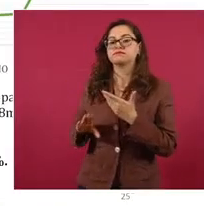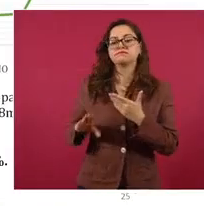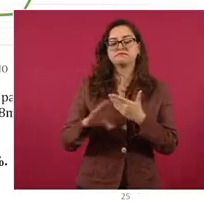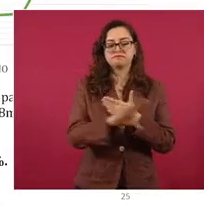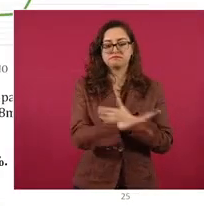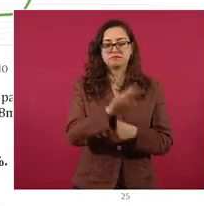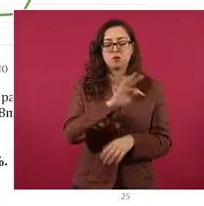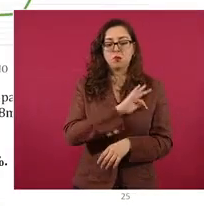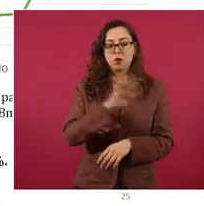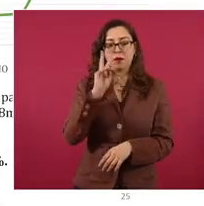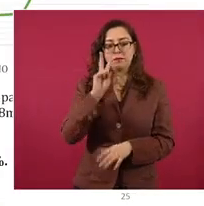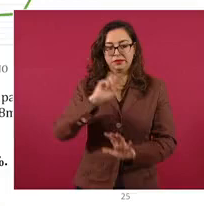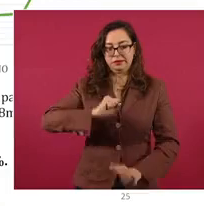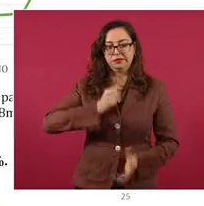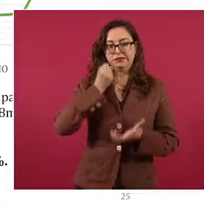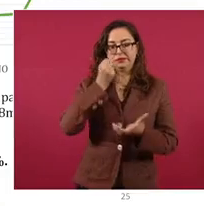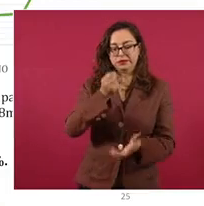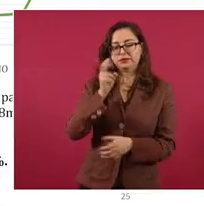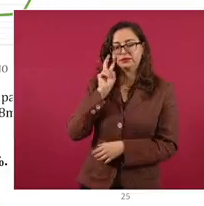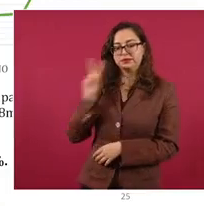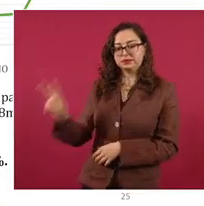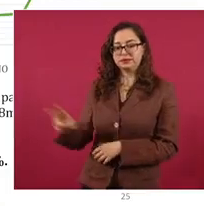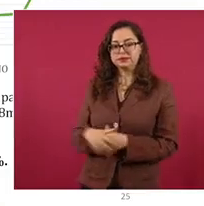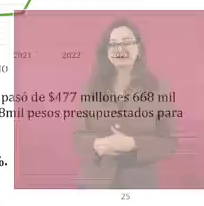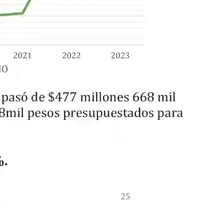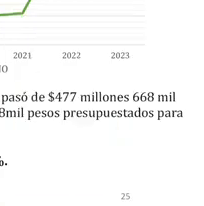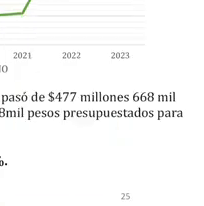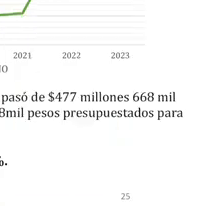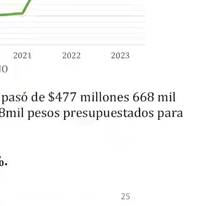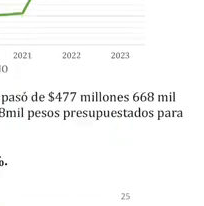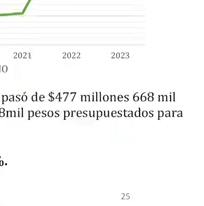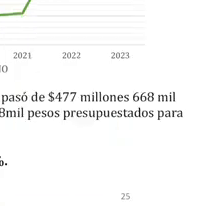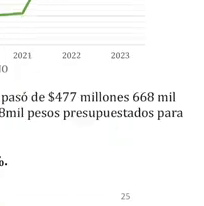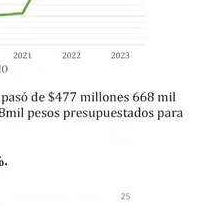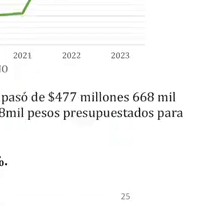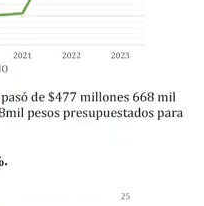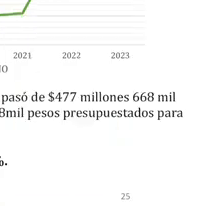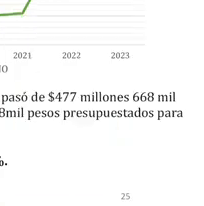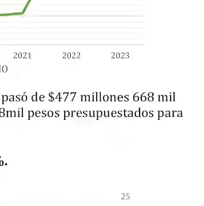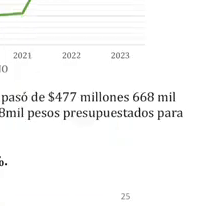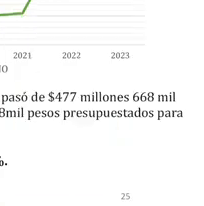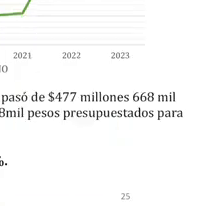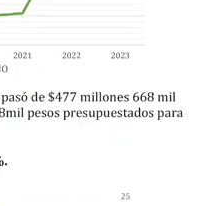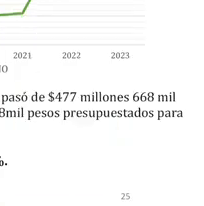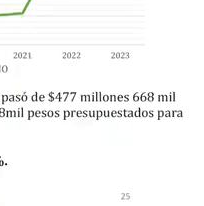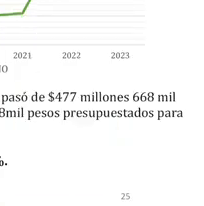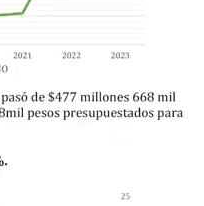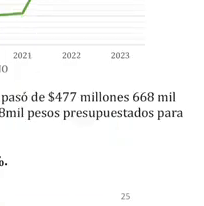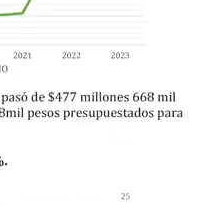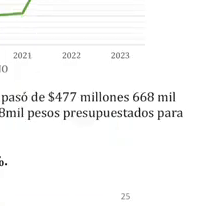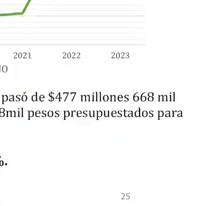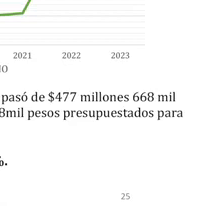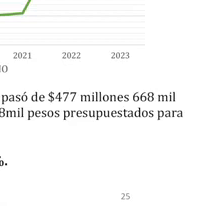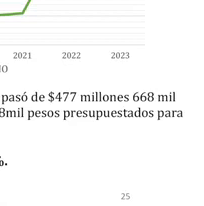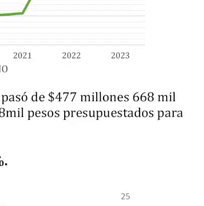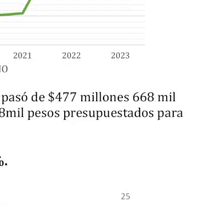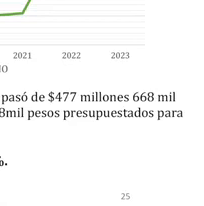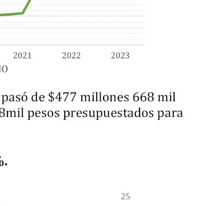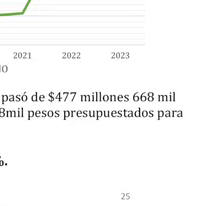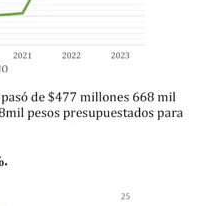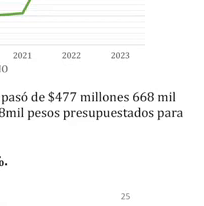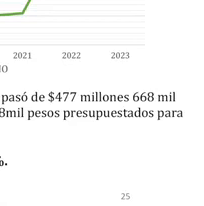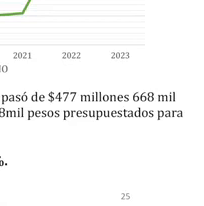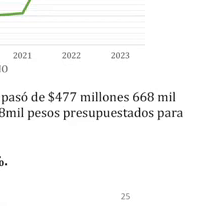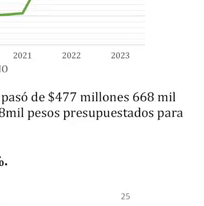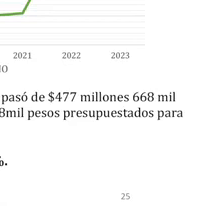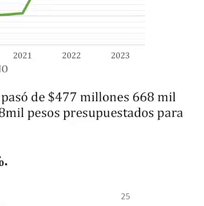de 477 millones en 2018 a 2.735. Esto equivale a un